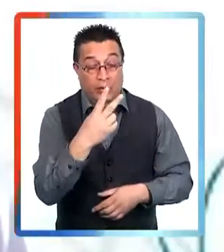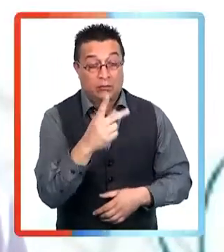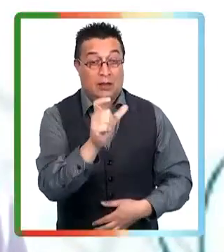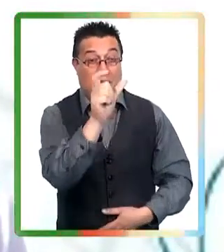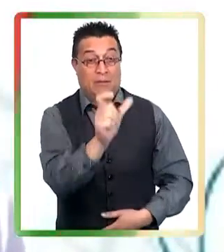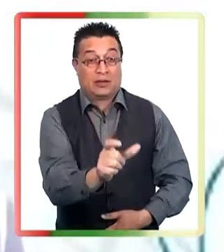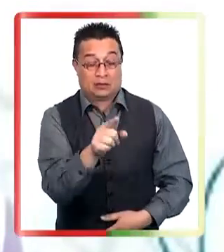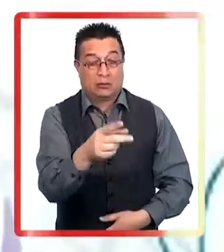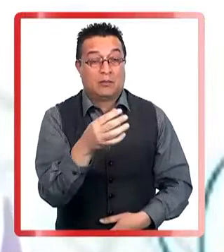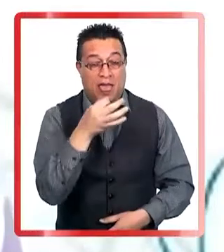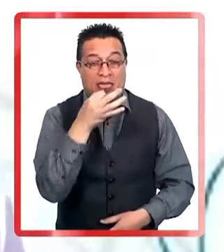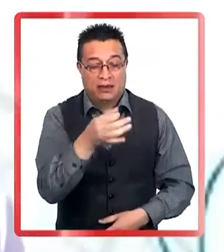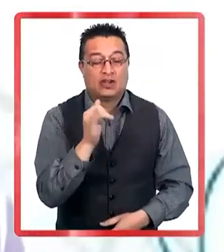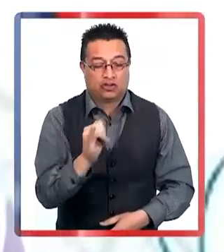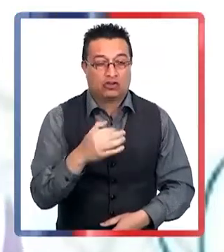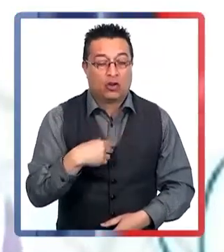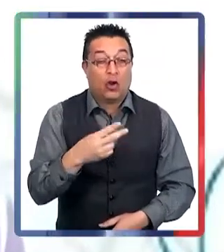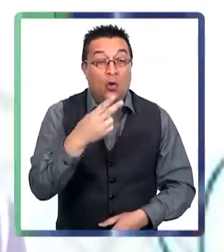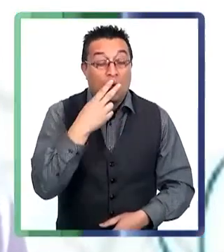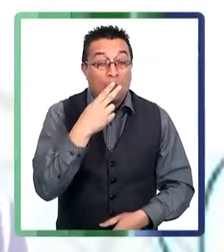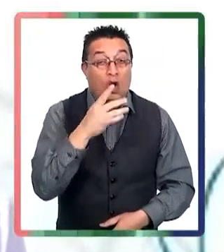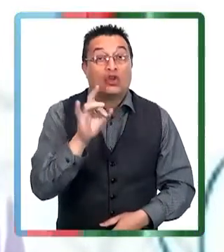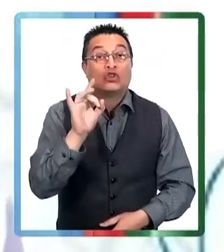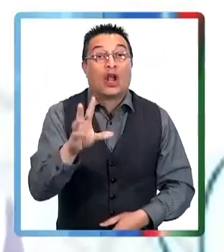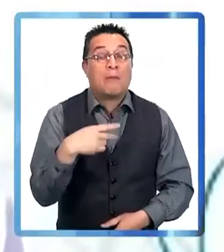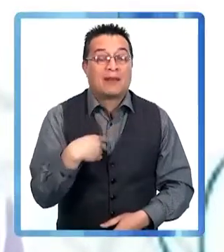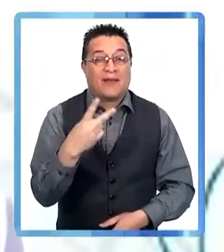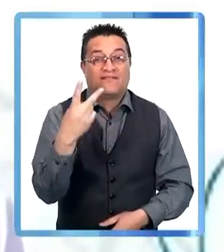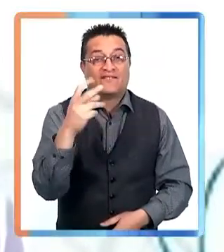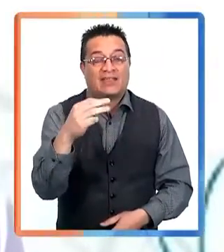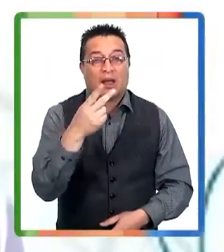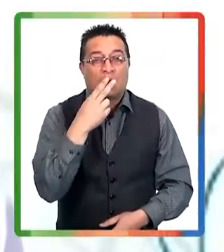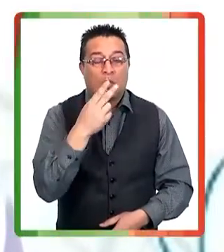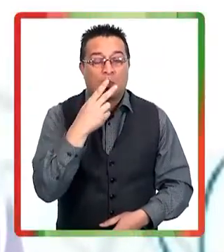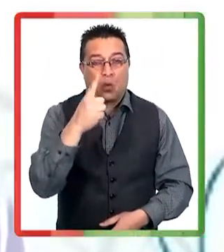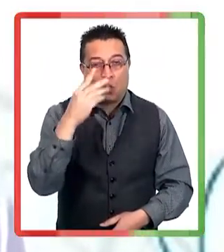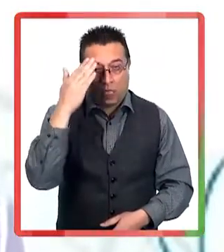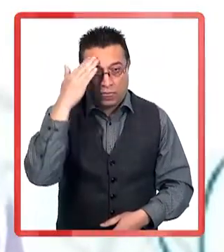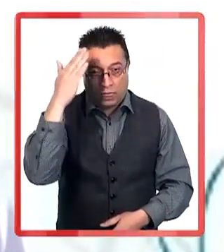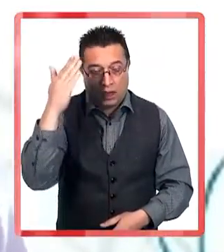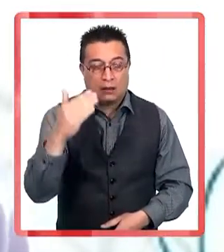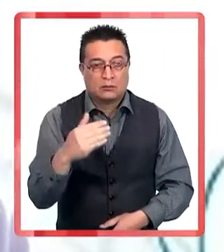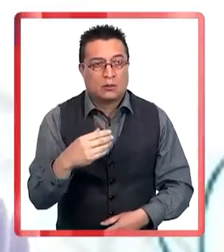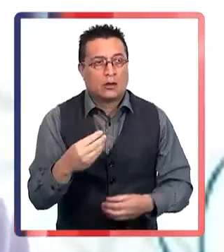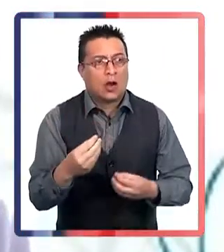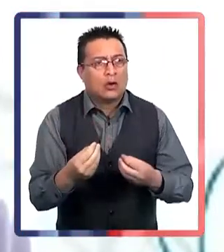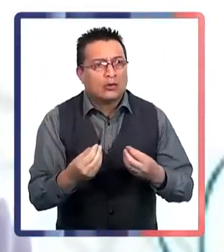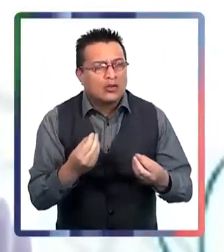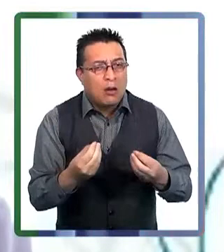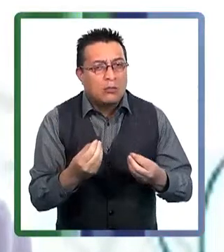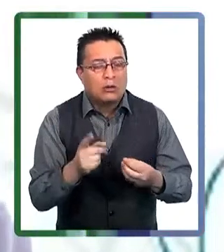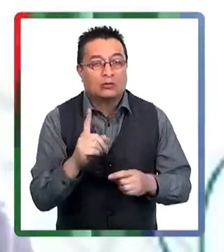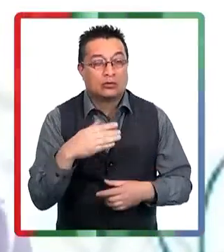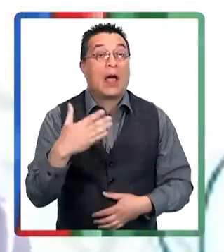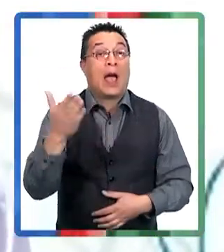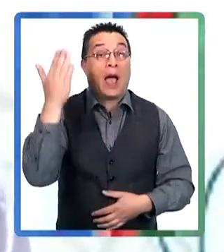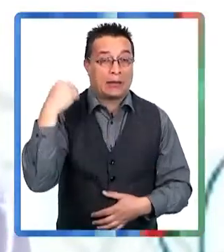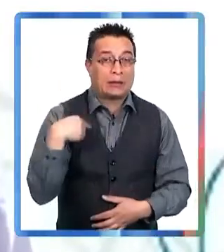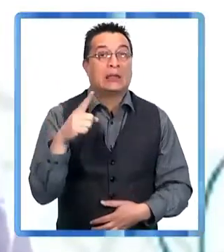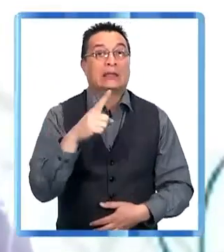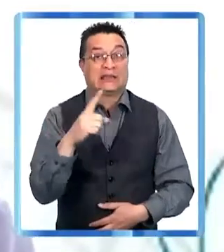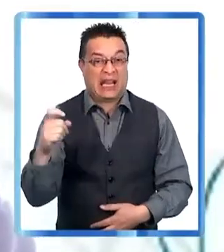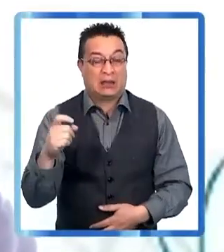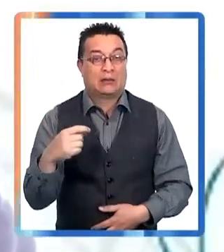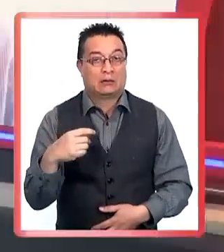vi un señor que me dijo, sí, yo estoy fumando solamente 20 cigarrillos diarios. ¿Pero cuánto? ¿Cómo? No, yo